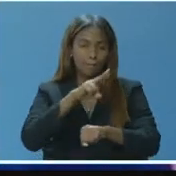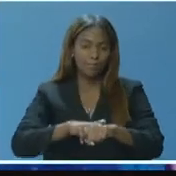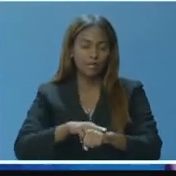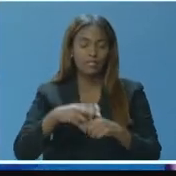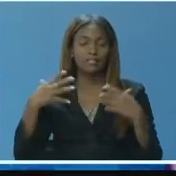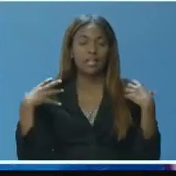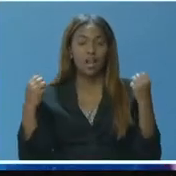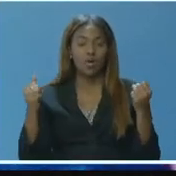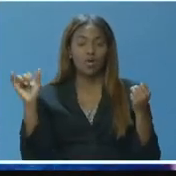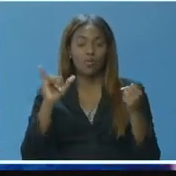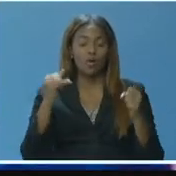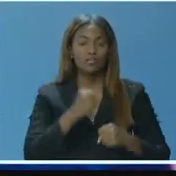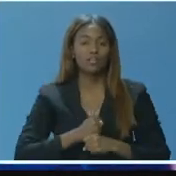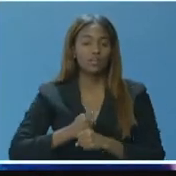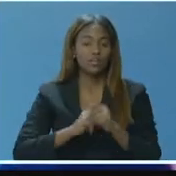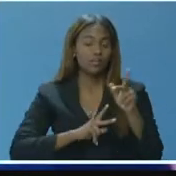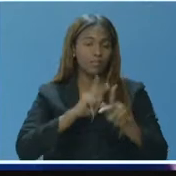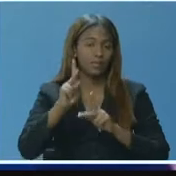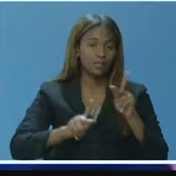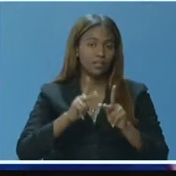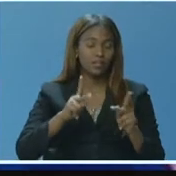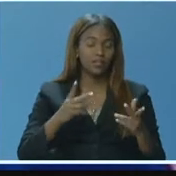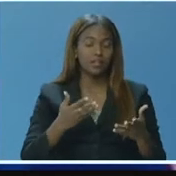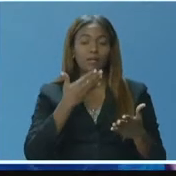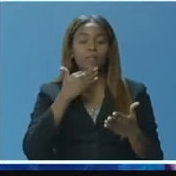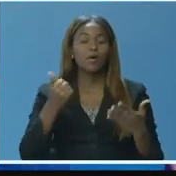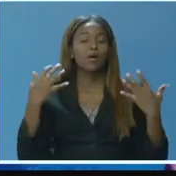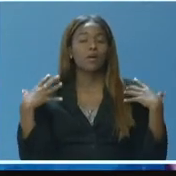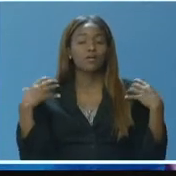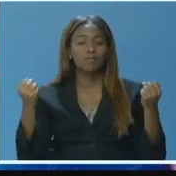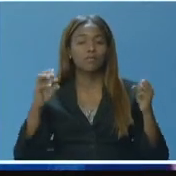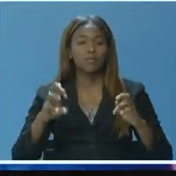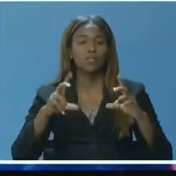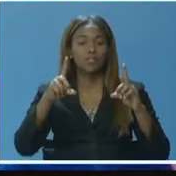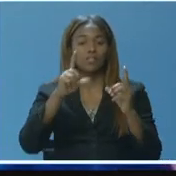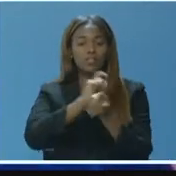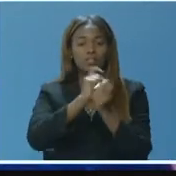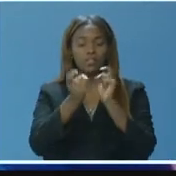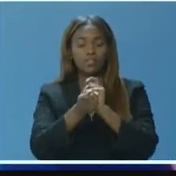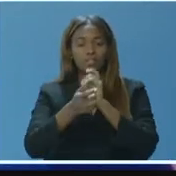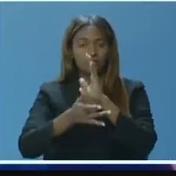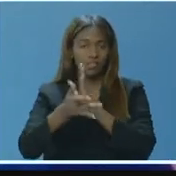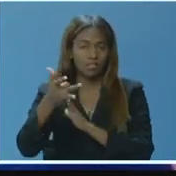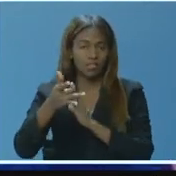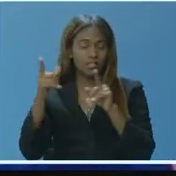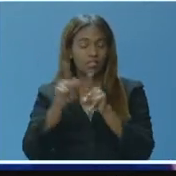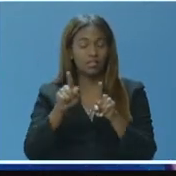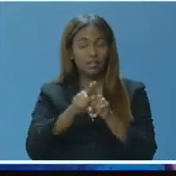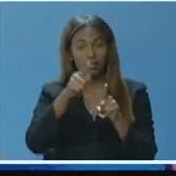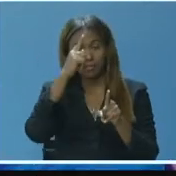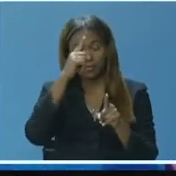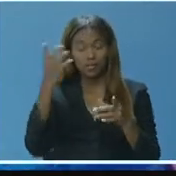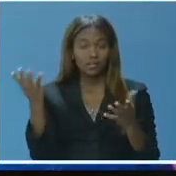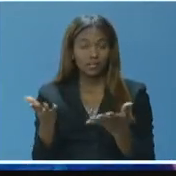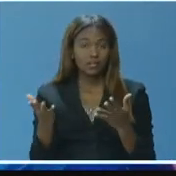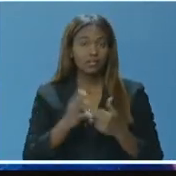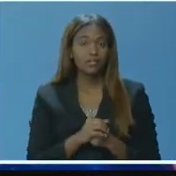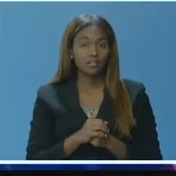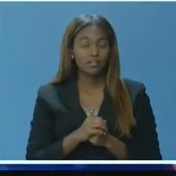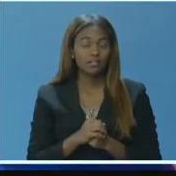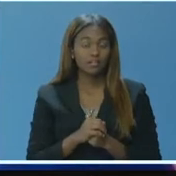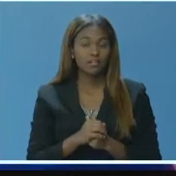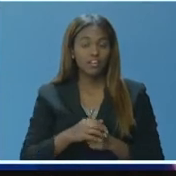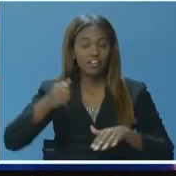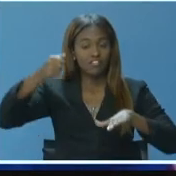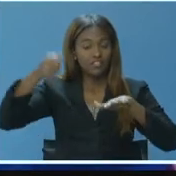Salud y Seguridad Social, calidad educativa y transformación digital, así como también